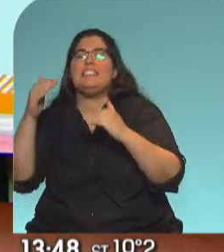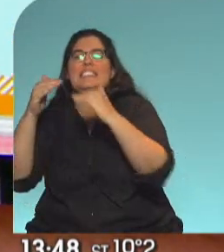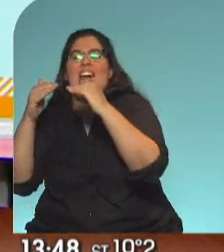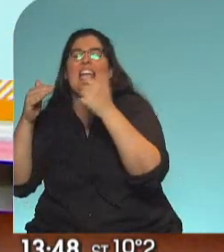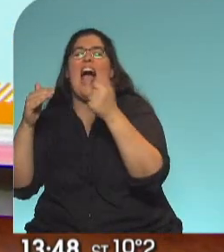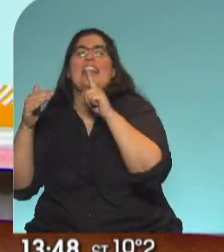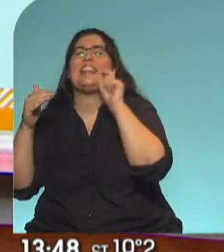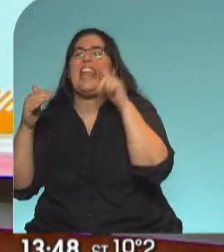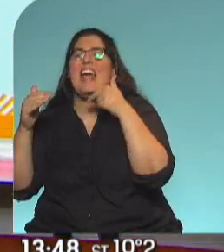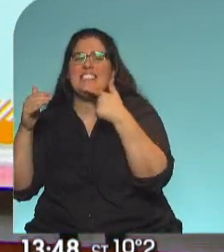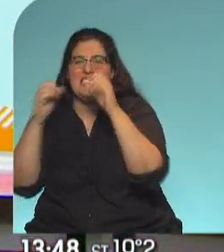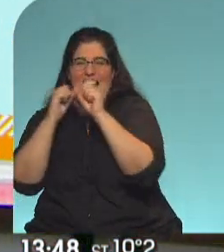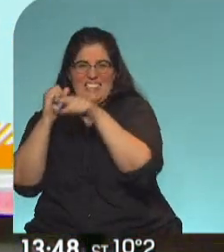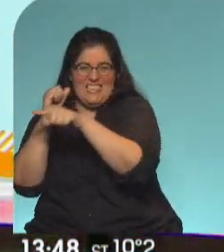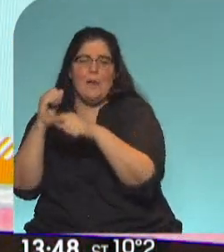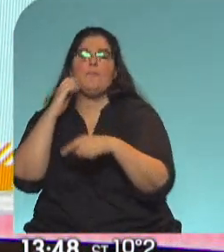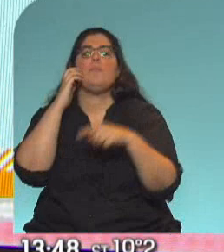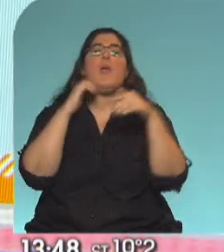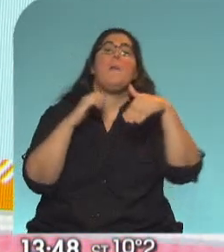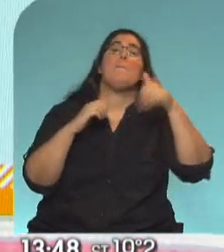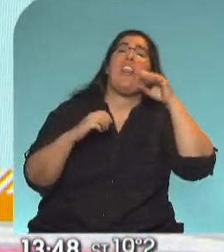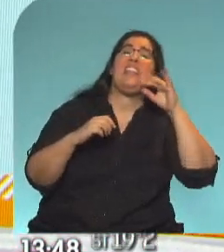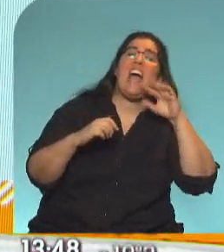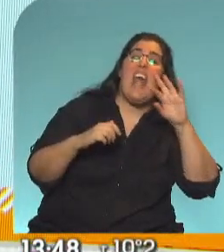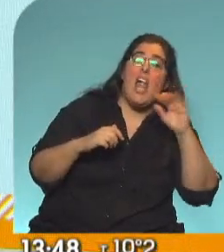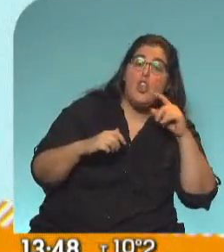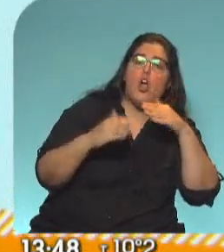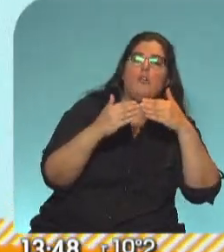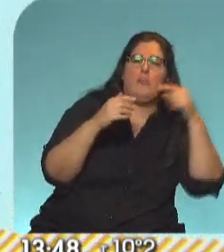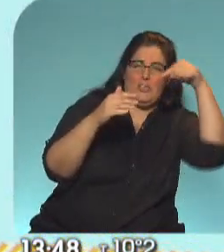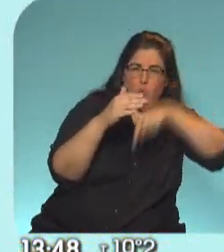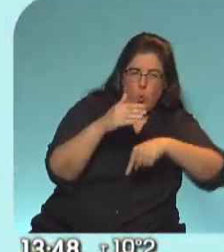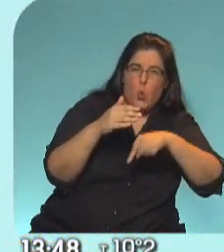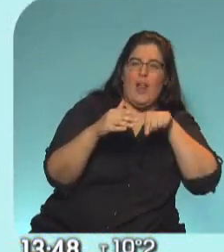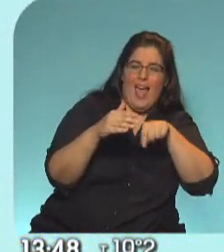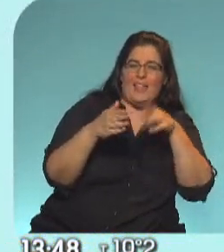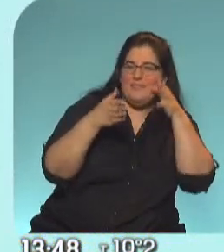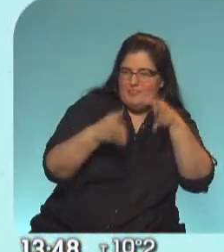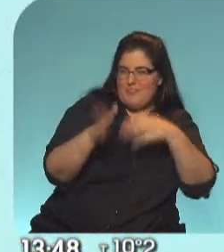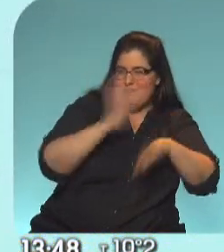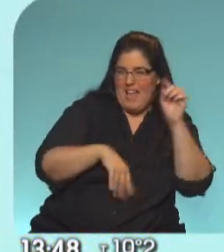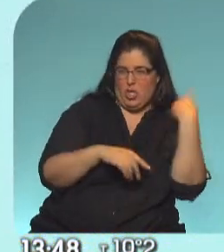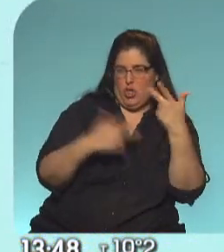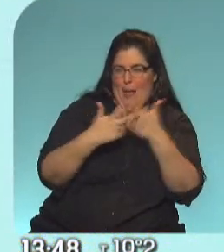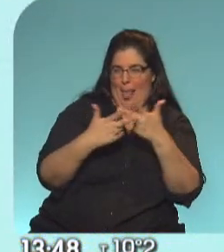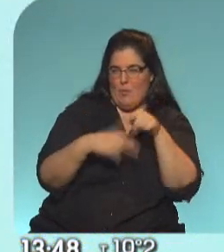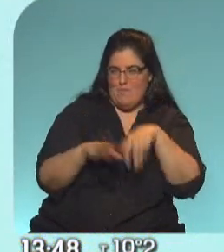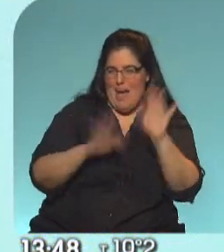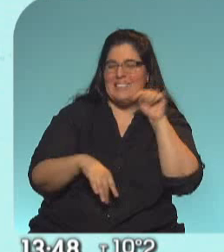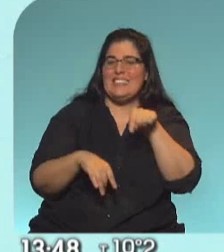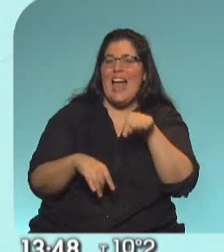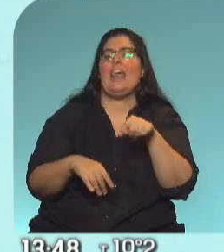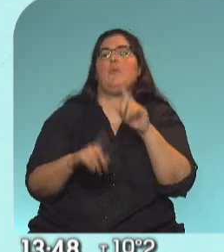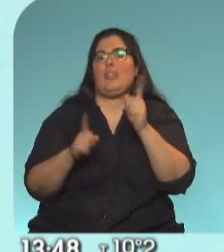y del conflicto del mar Mediterráneo, que lo vemos ahí en el sur y en el que nos vamos a enfocar ahora, porque también el mar Egeo, digamos, abre